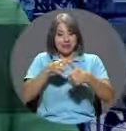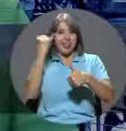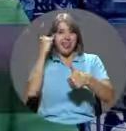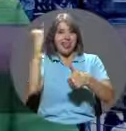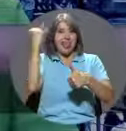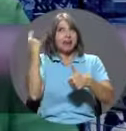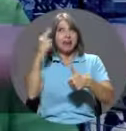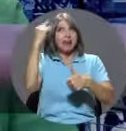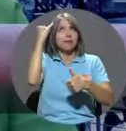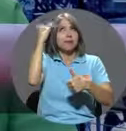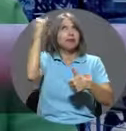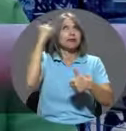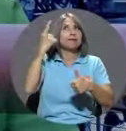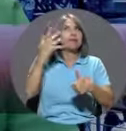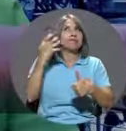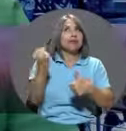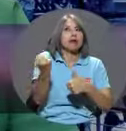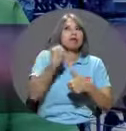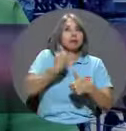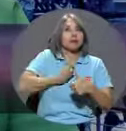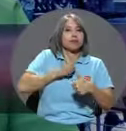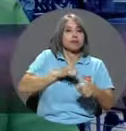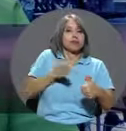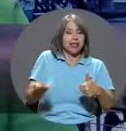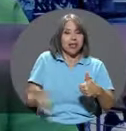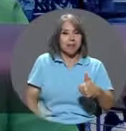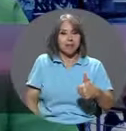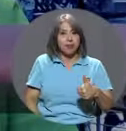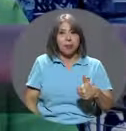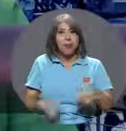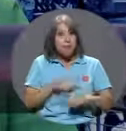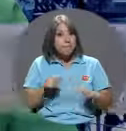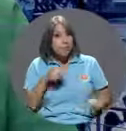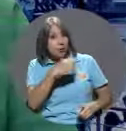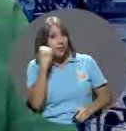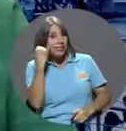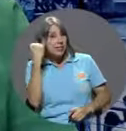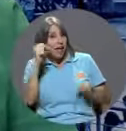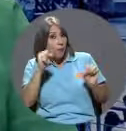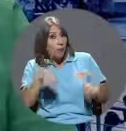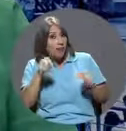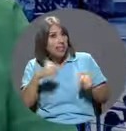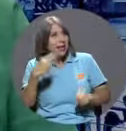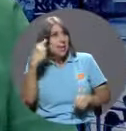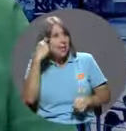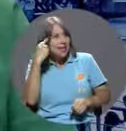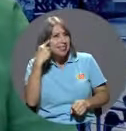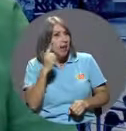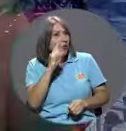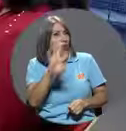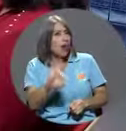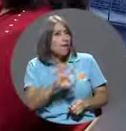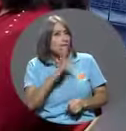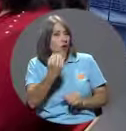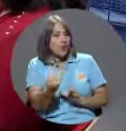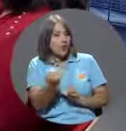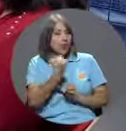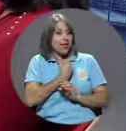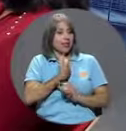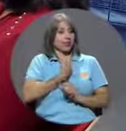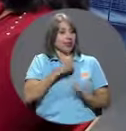Solamente hay ideación suicida. El segundo paso, que esa idea puede ser pensar en una